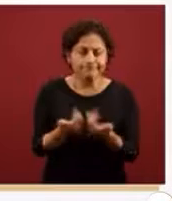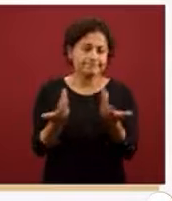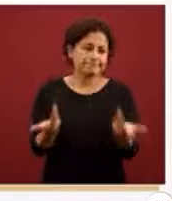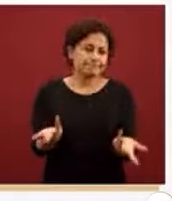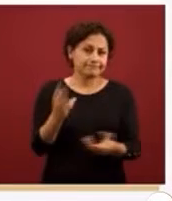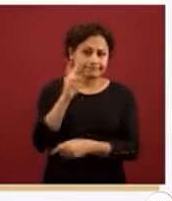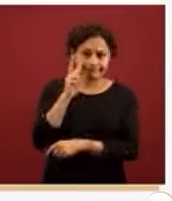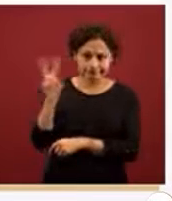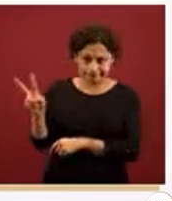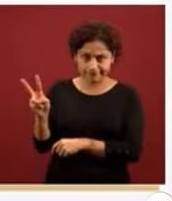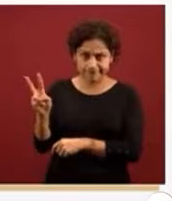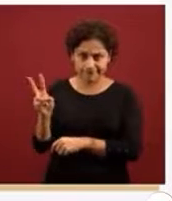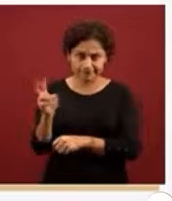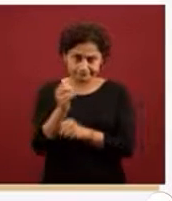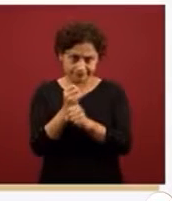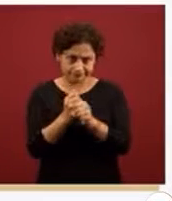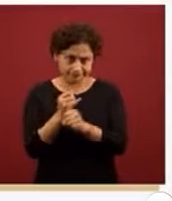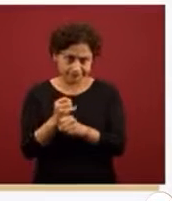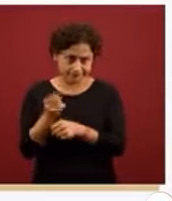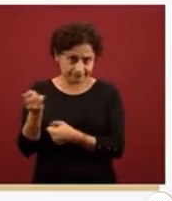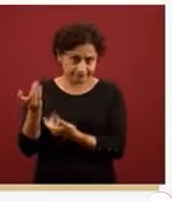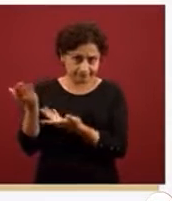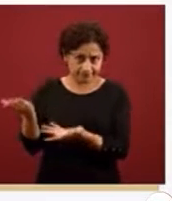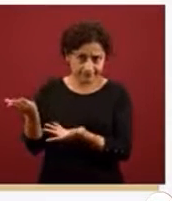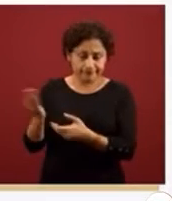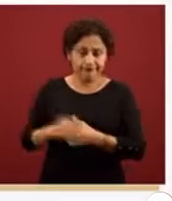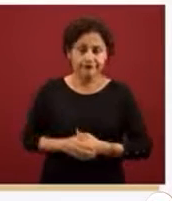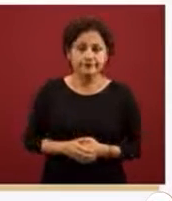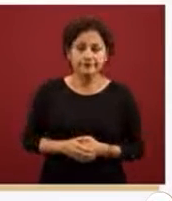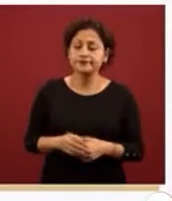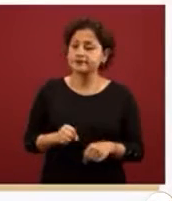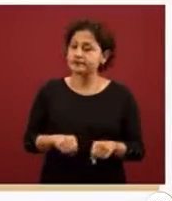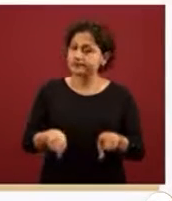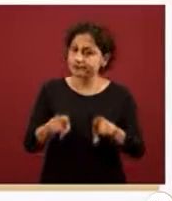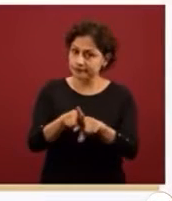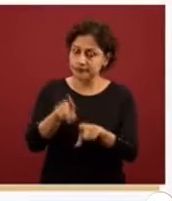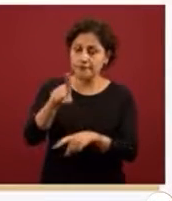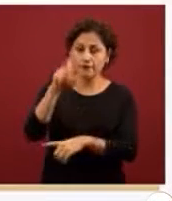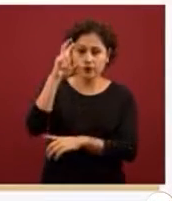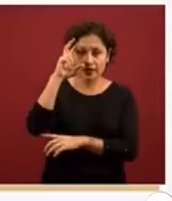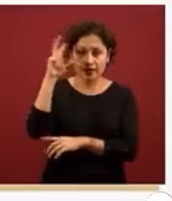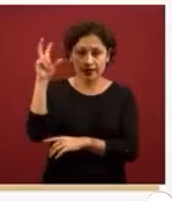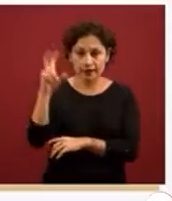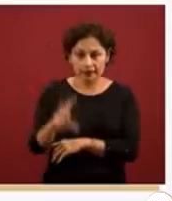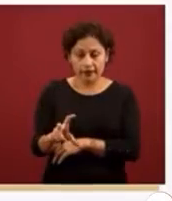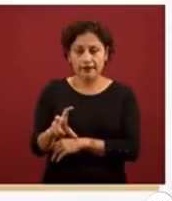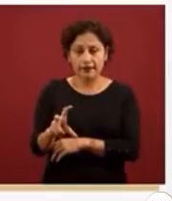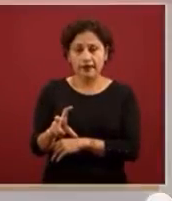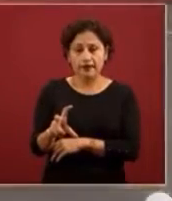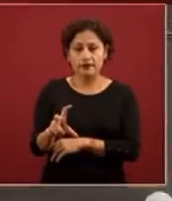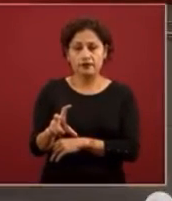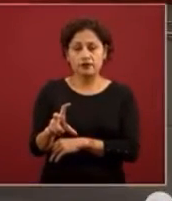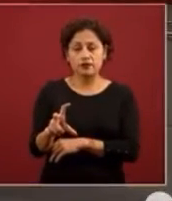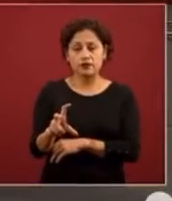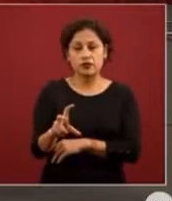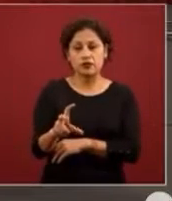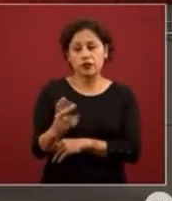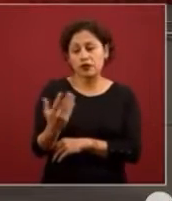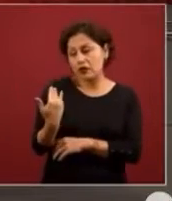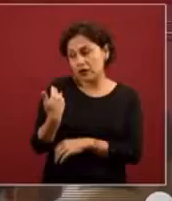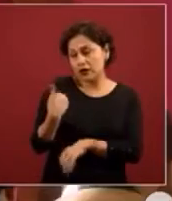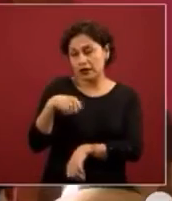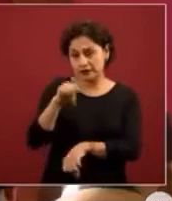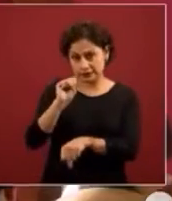a este indicador sí y lo mismo al estado de hidalgo que en últimos semanas